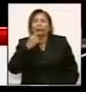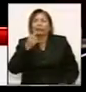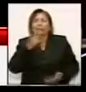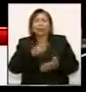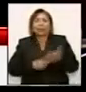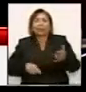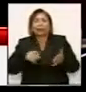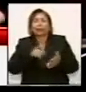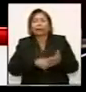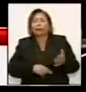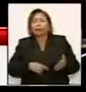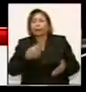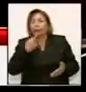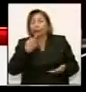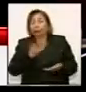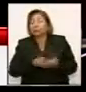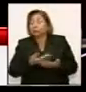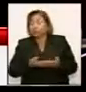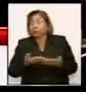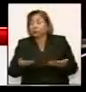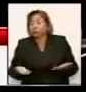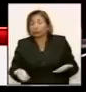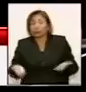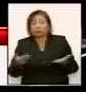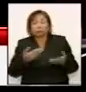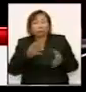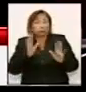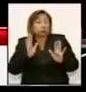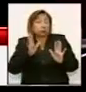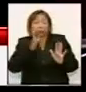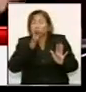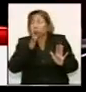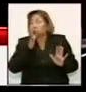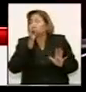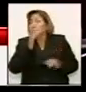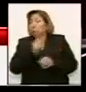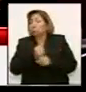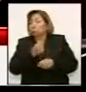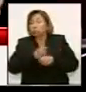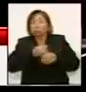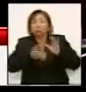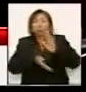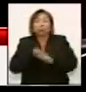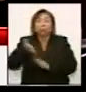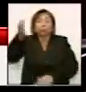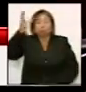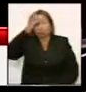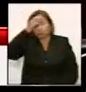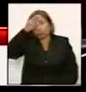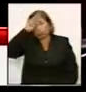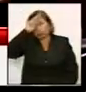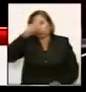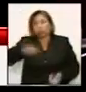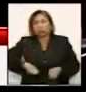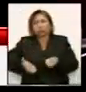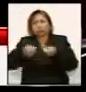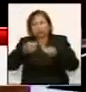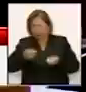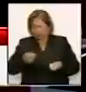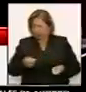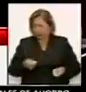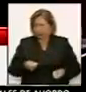negó? Pero como se evidenció, dijo, sí, la estamos sacando, porque hemos terminado no sé qué obra, y la estaban sacando por el Cusco y por Madre de Dios, los